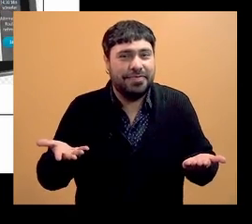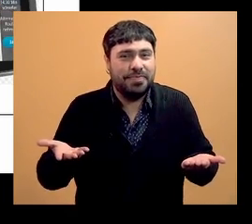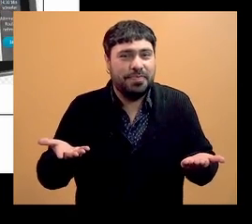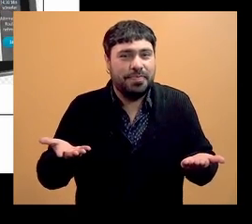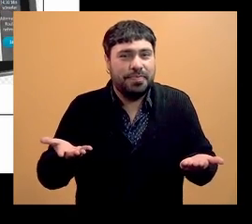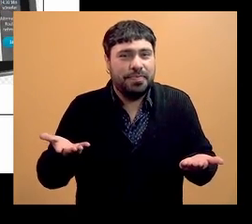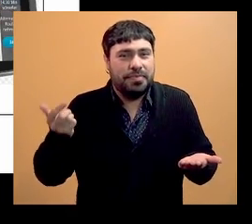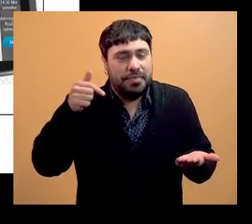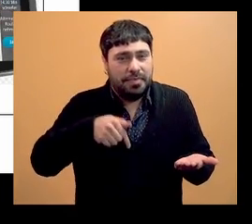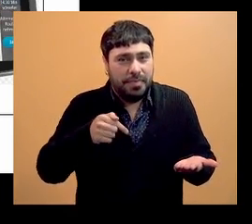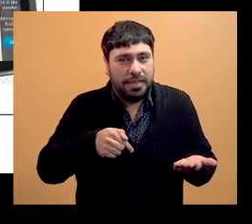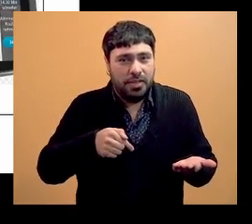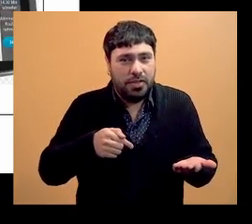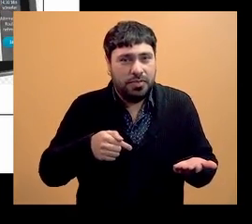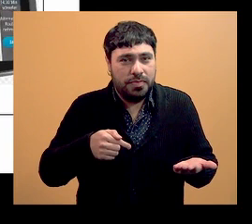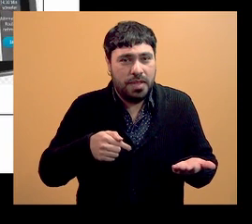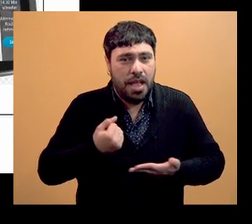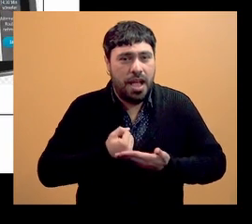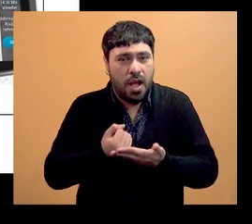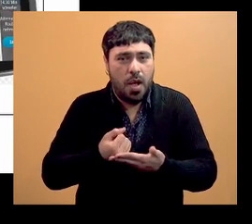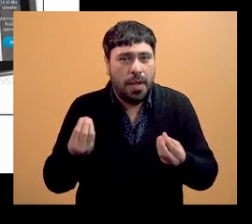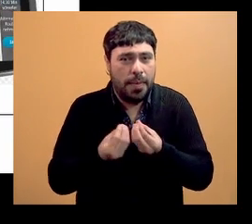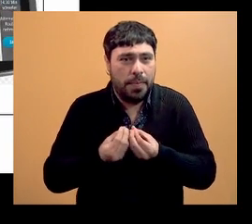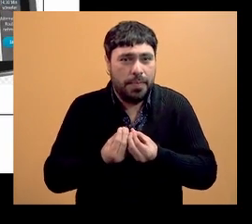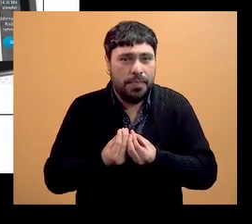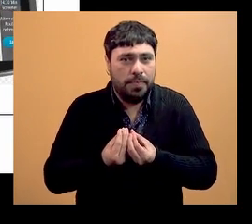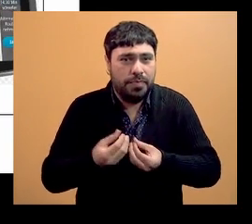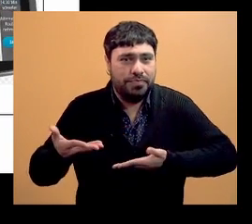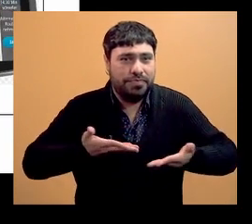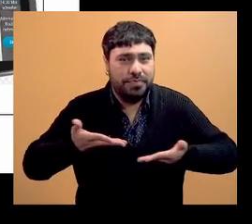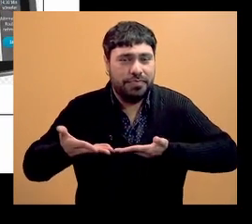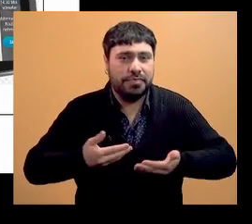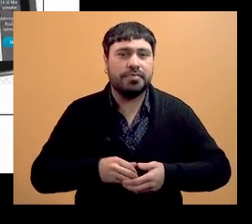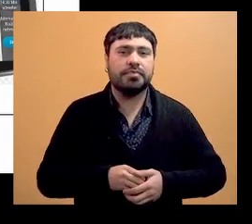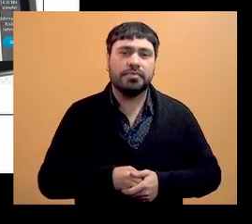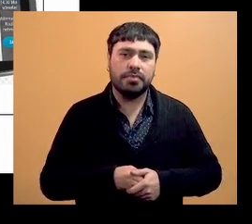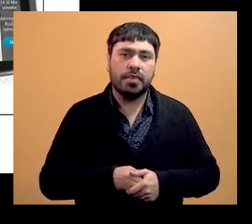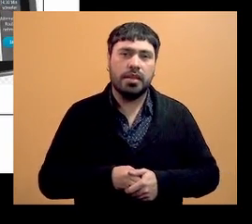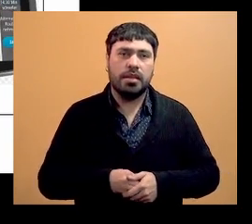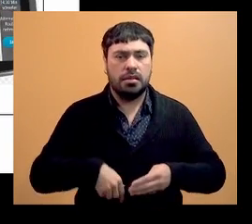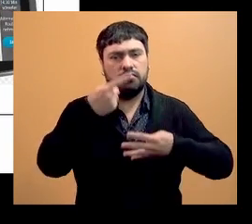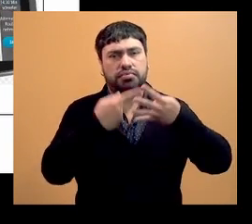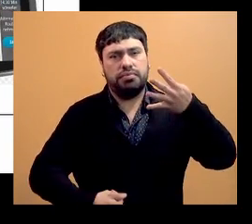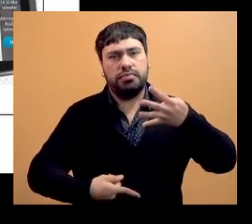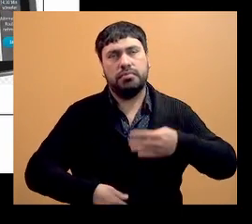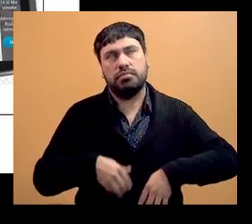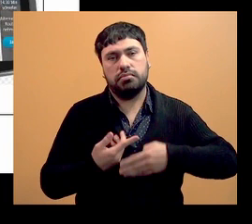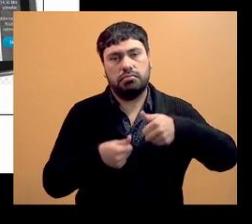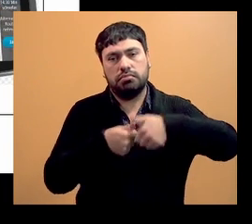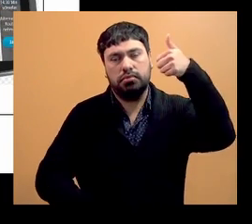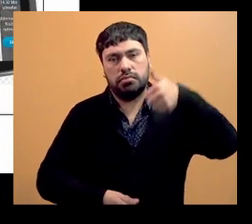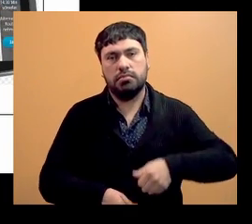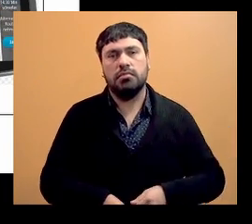beneficiamos. Y dentro de estos, estoy incluyendo solo algunos, la lista es bastante larga, pero para no demorar más tampoco, por